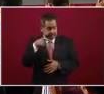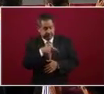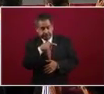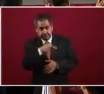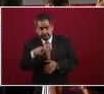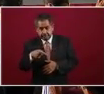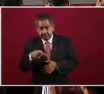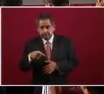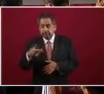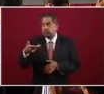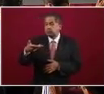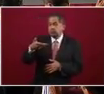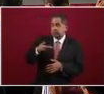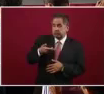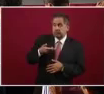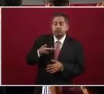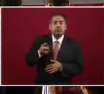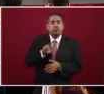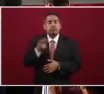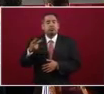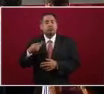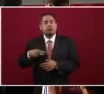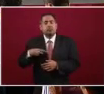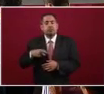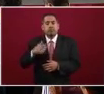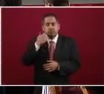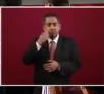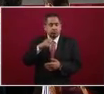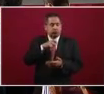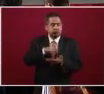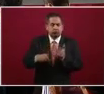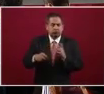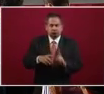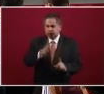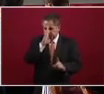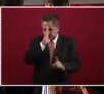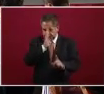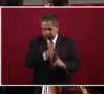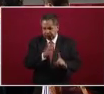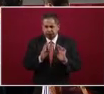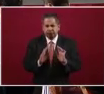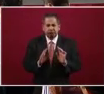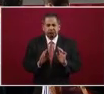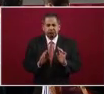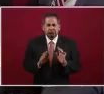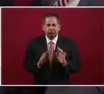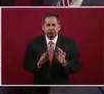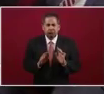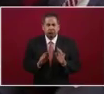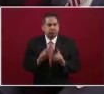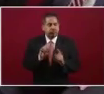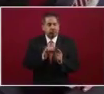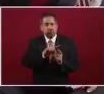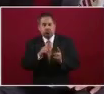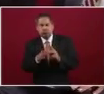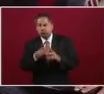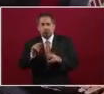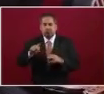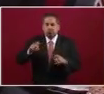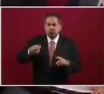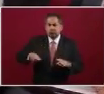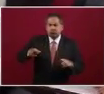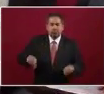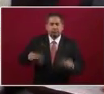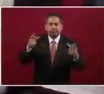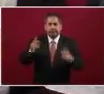recibimos la postulación de algunas personas de comprarlo no en subasta, sino comprarlo mediante otro tipo de mecanismos, los cuales lo